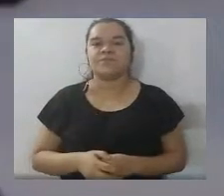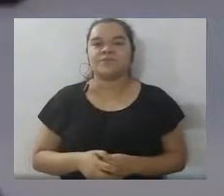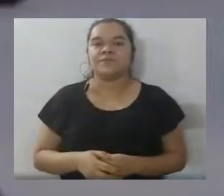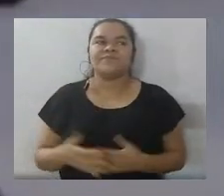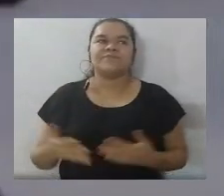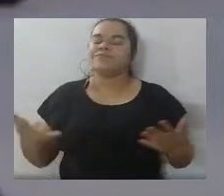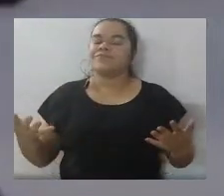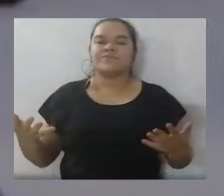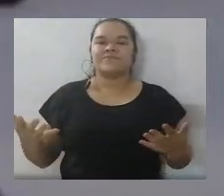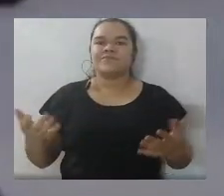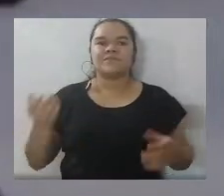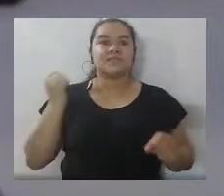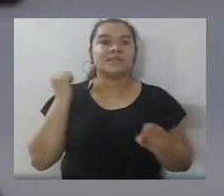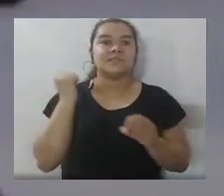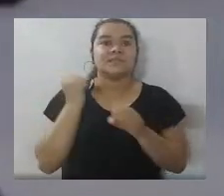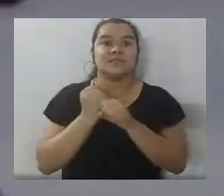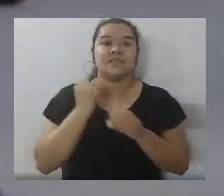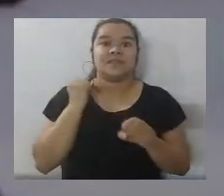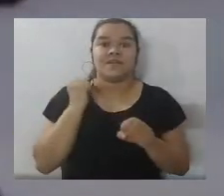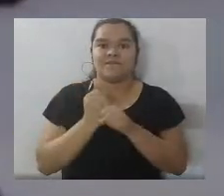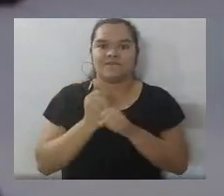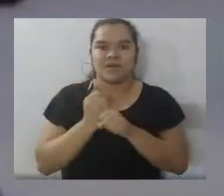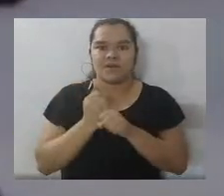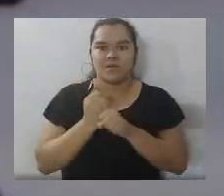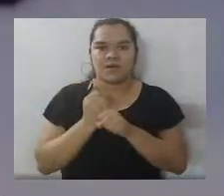el campo laboral no está